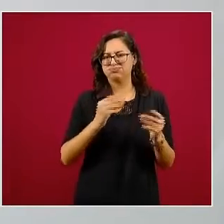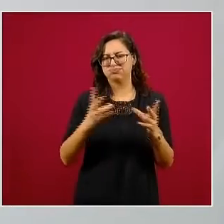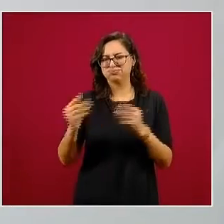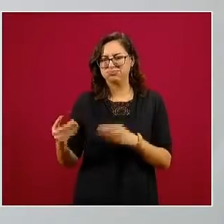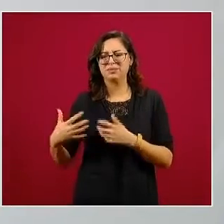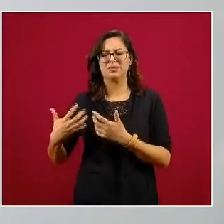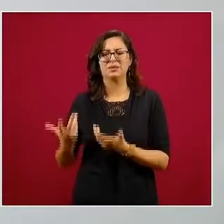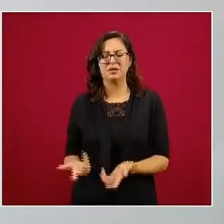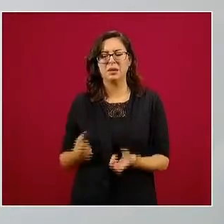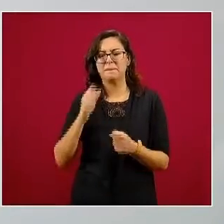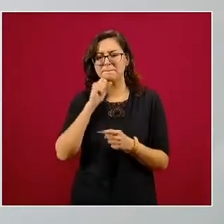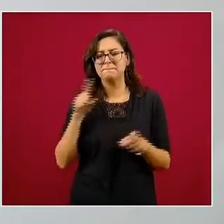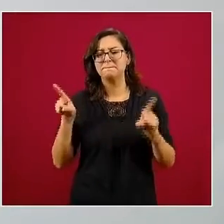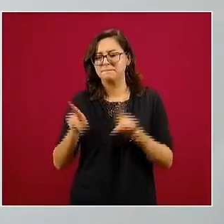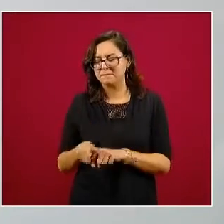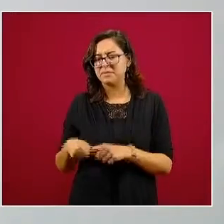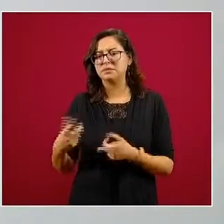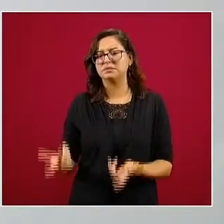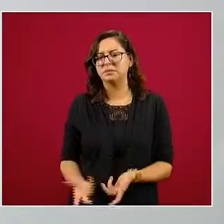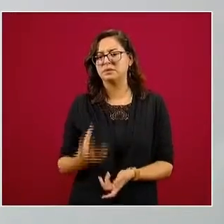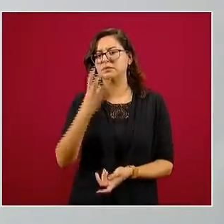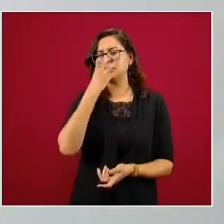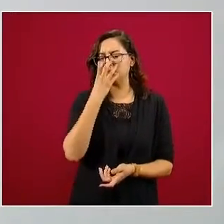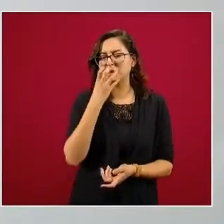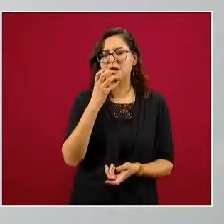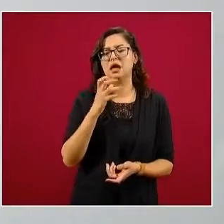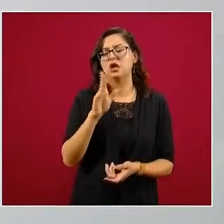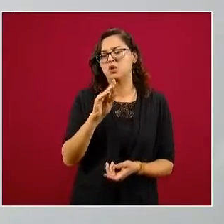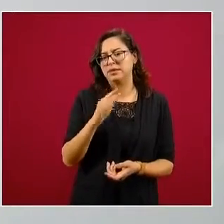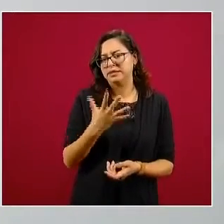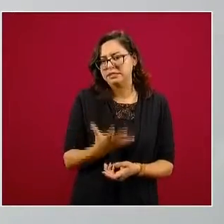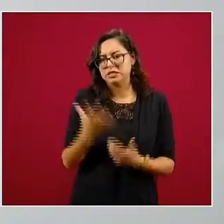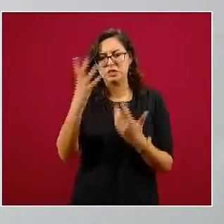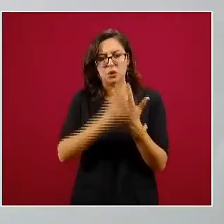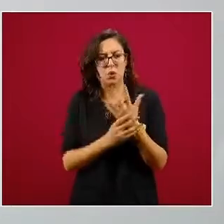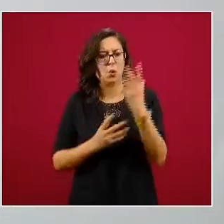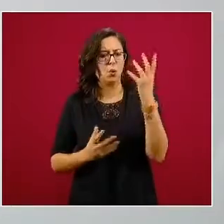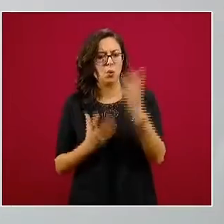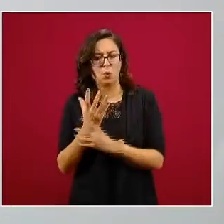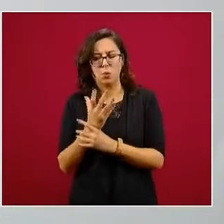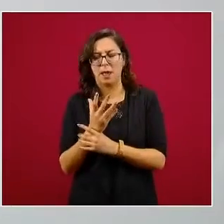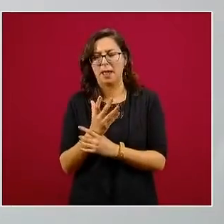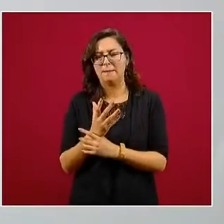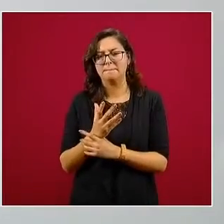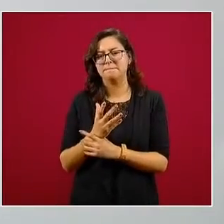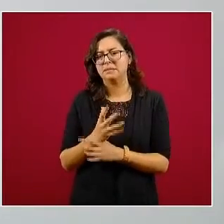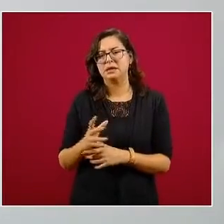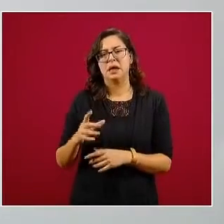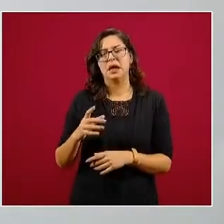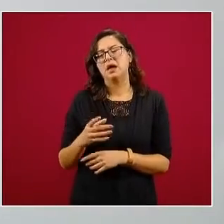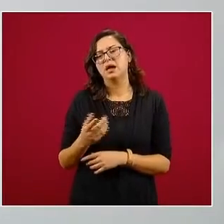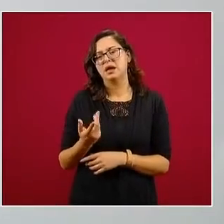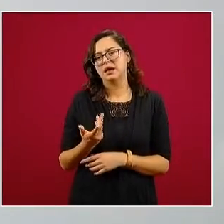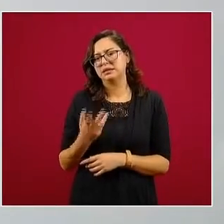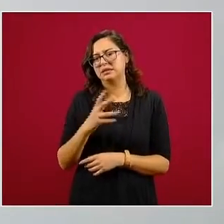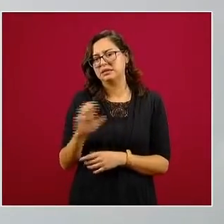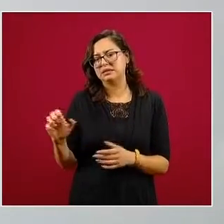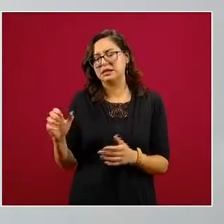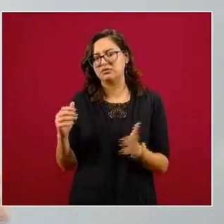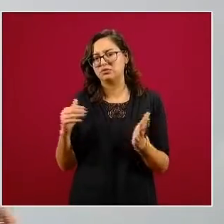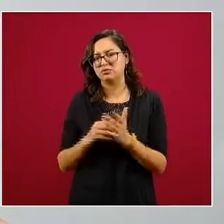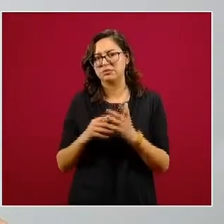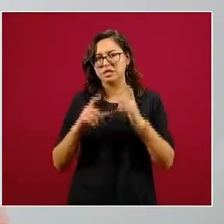virtual, en donde este personal, que además es médicos, médicas muy talentosos, con una enorme experiencia, han estado